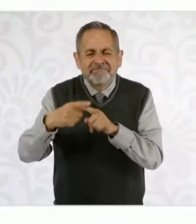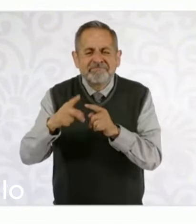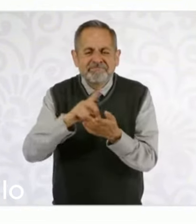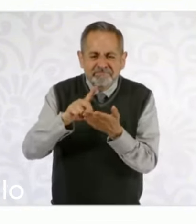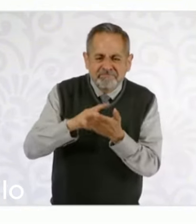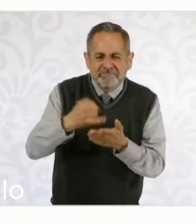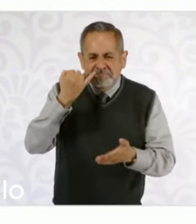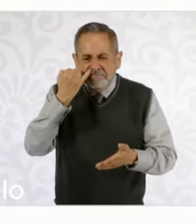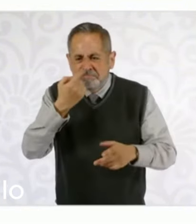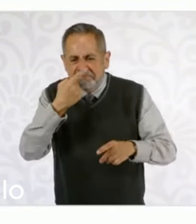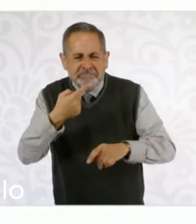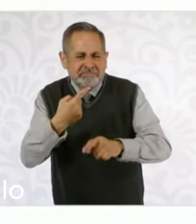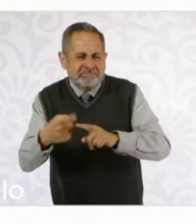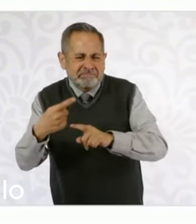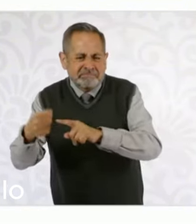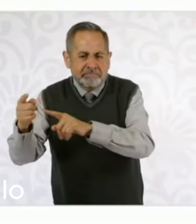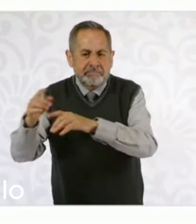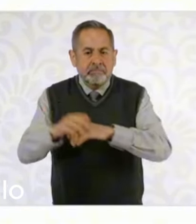droga, además de